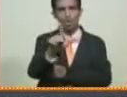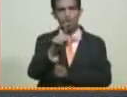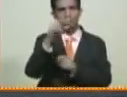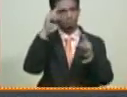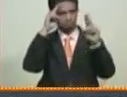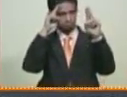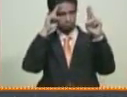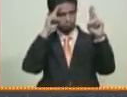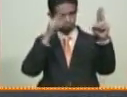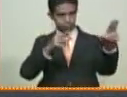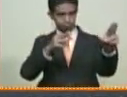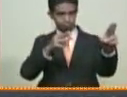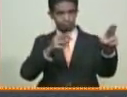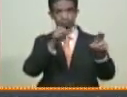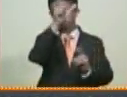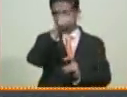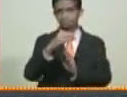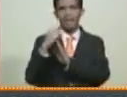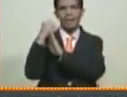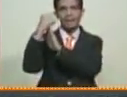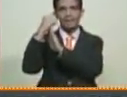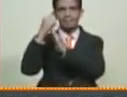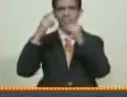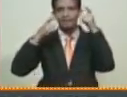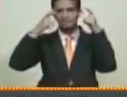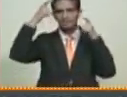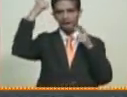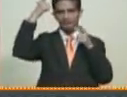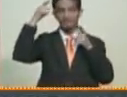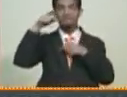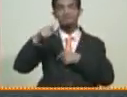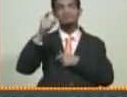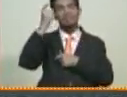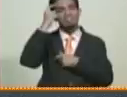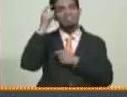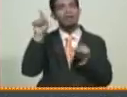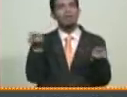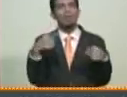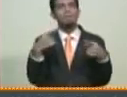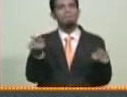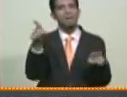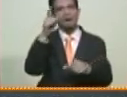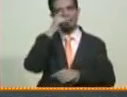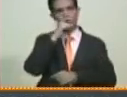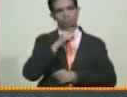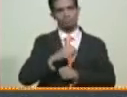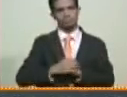nuestro querido comandante Hugo Chávez, que es la fecha de su cumpleaños.